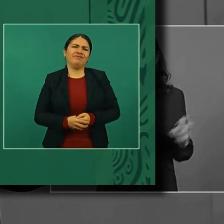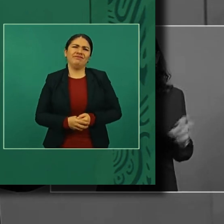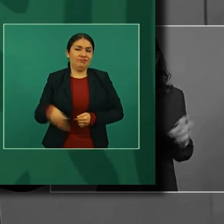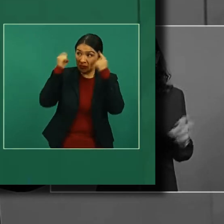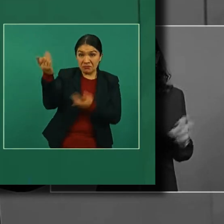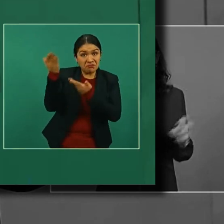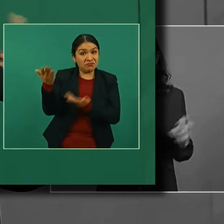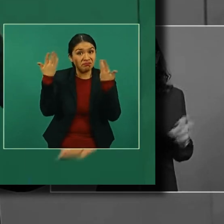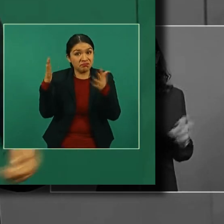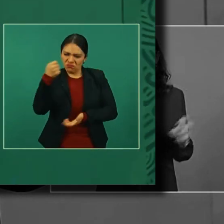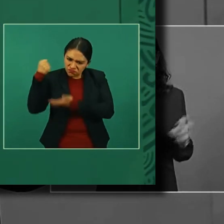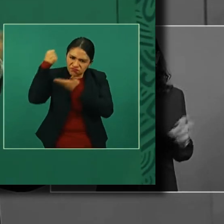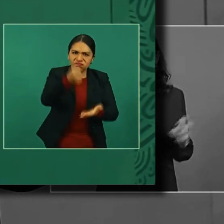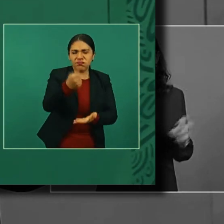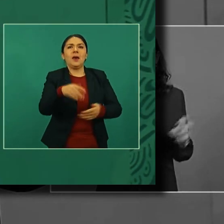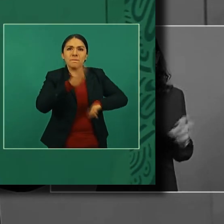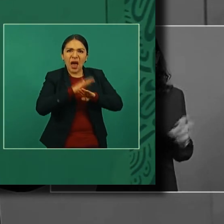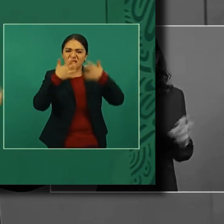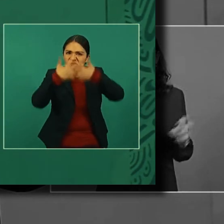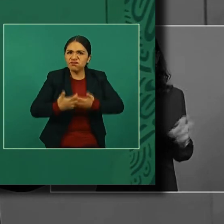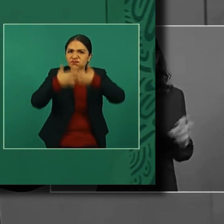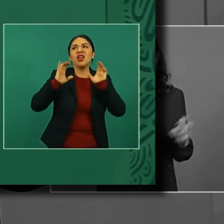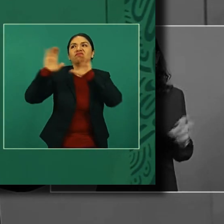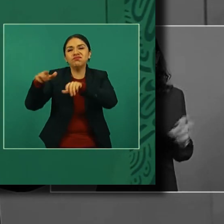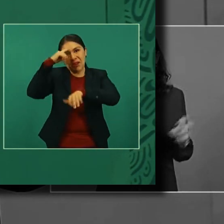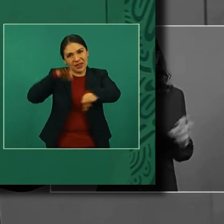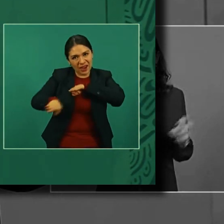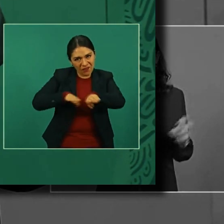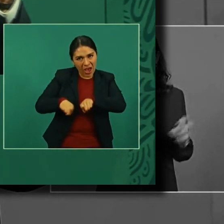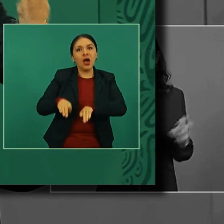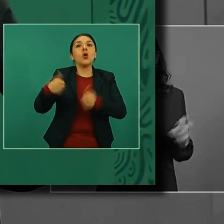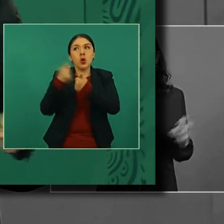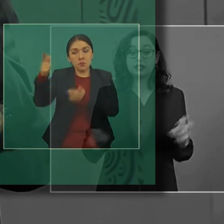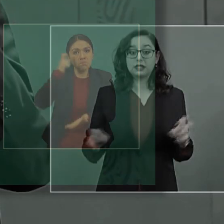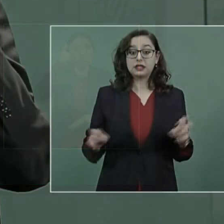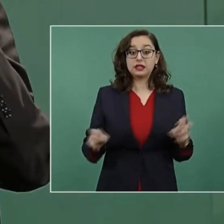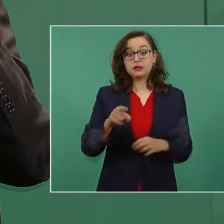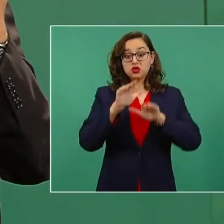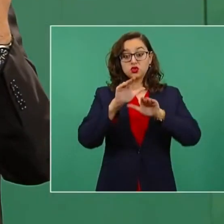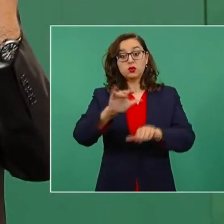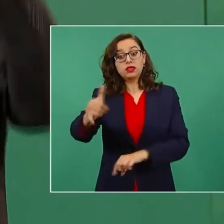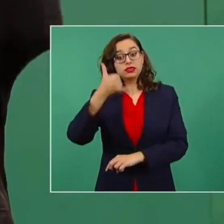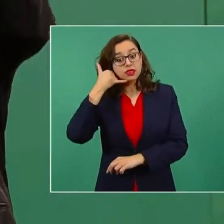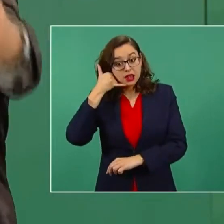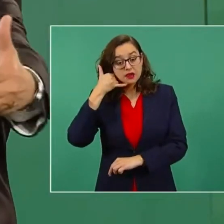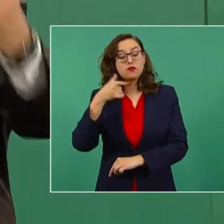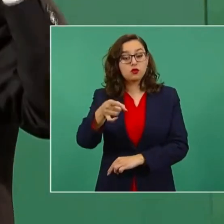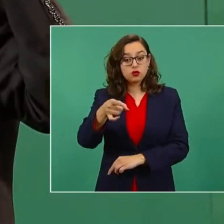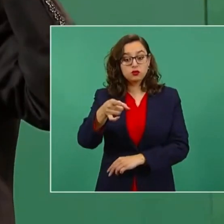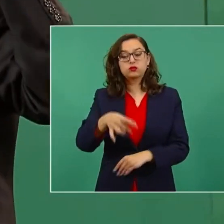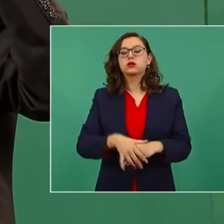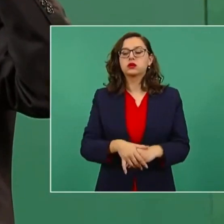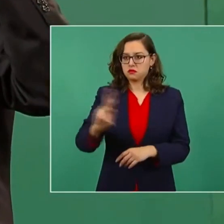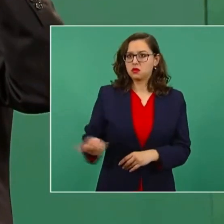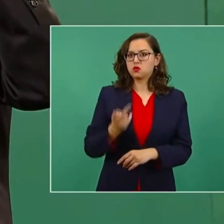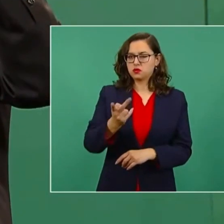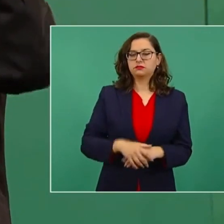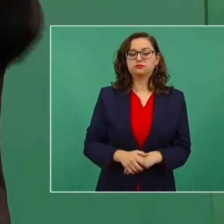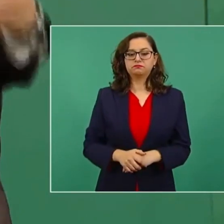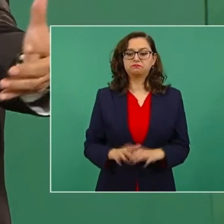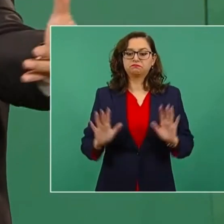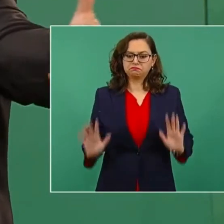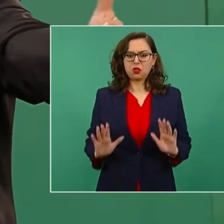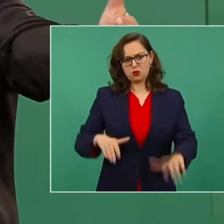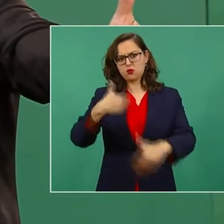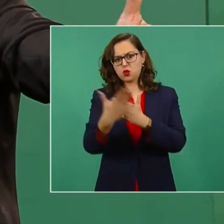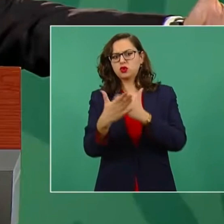las empresas es invertir, producir, crear empleos y pagar sus contribuciones. Si se